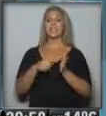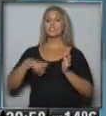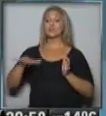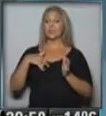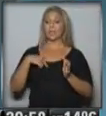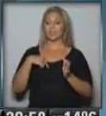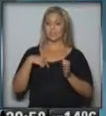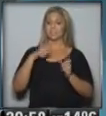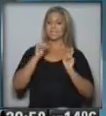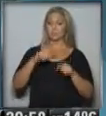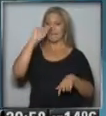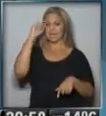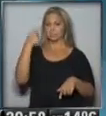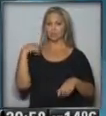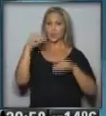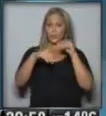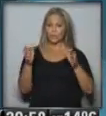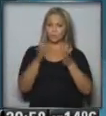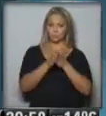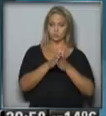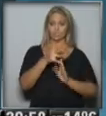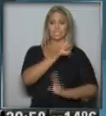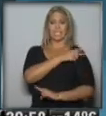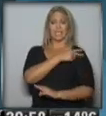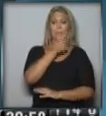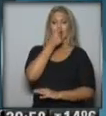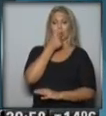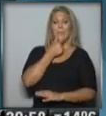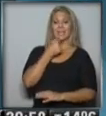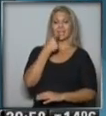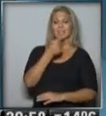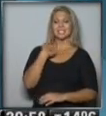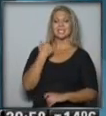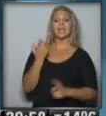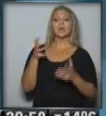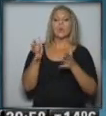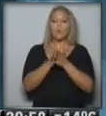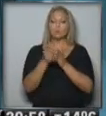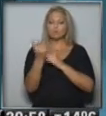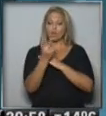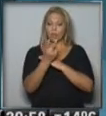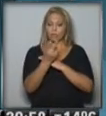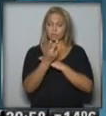Nación votan juntos. El jefe de gobierno porteño, Mauricio Macri, unificará las elecciones porteñas